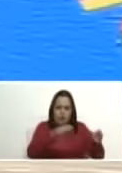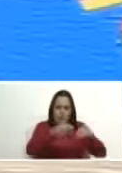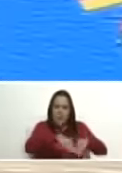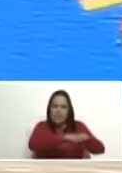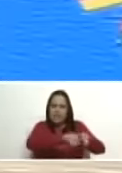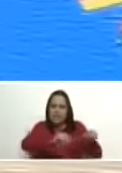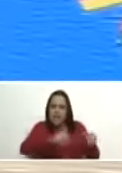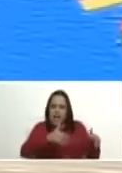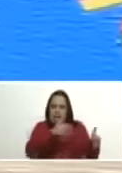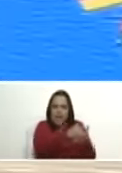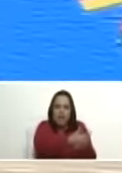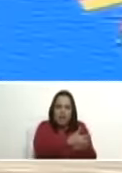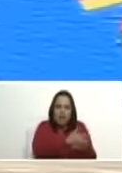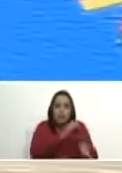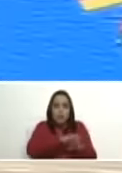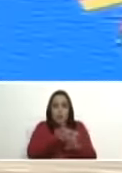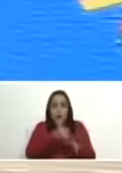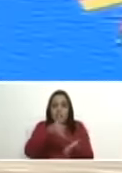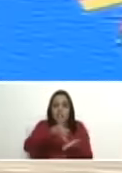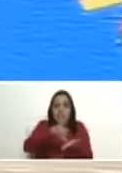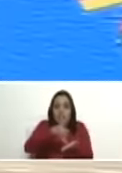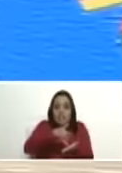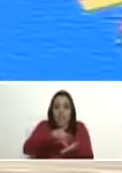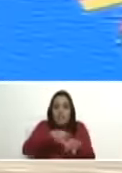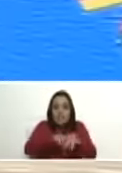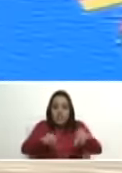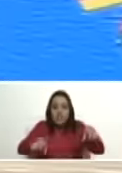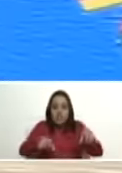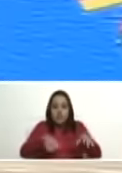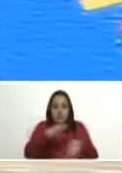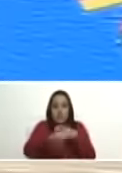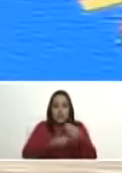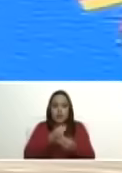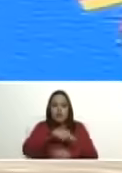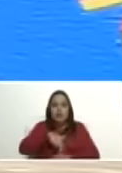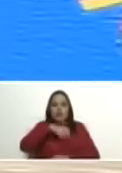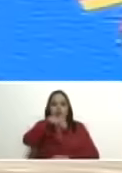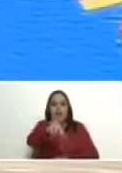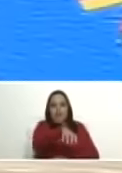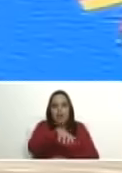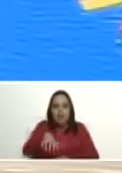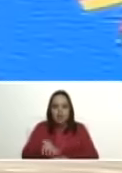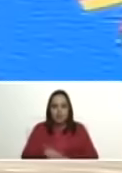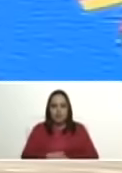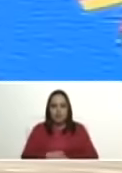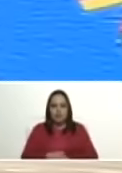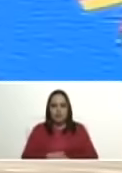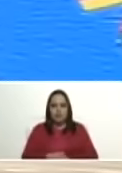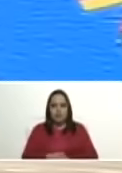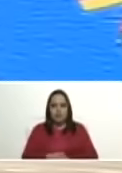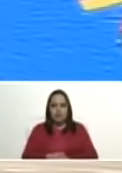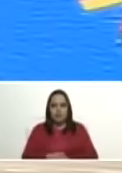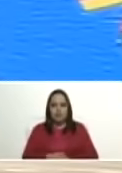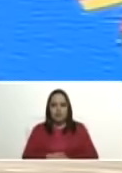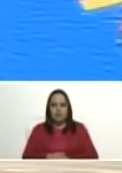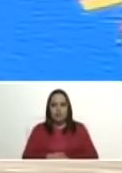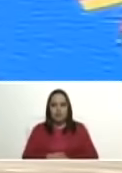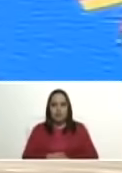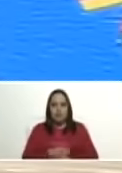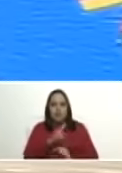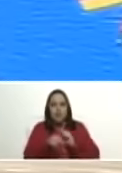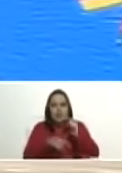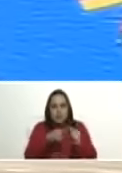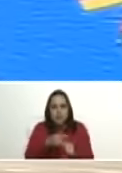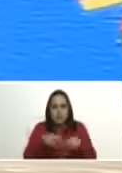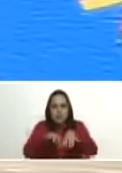producto de la debilidad en que quedaron y la división que quedaron nuestros estados luego de